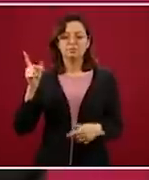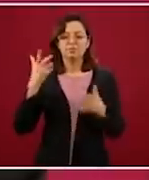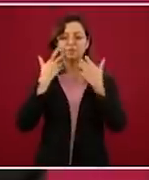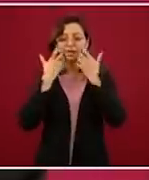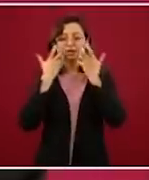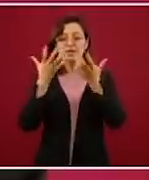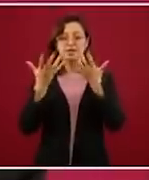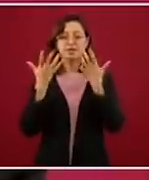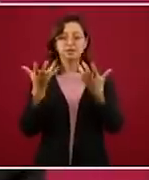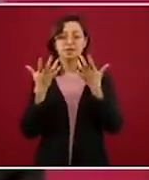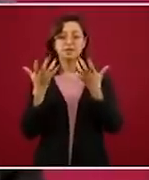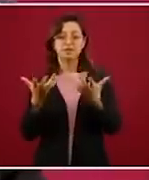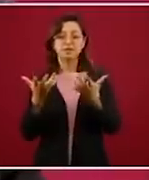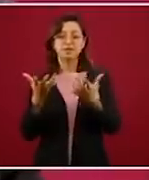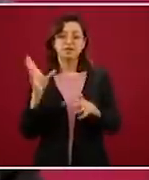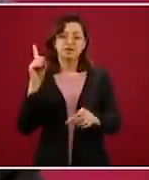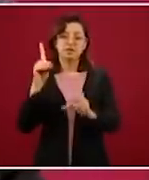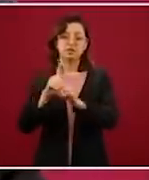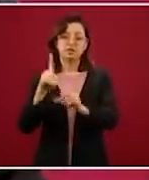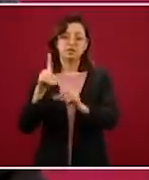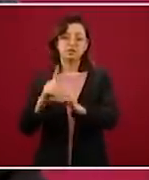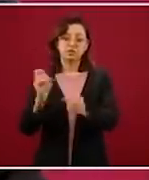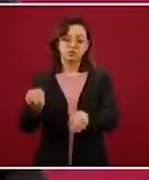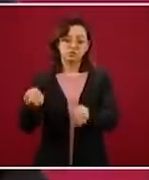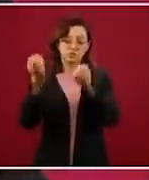deseos de donar